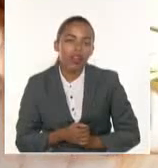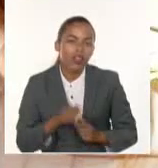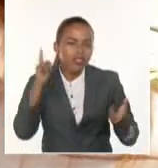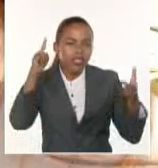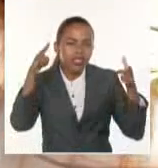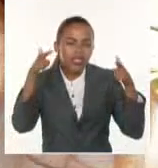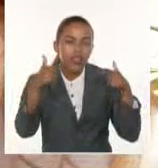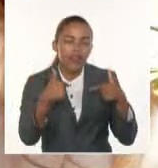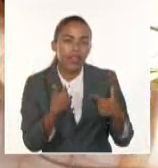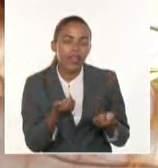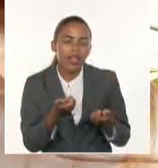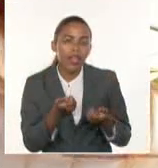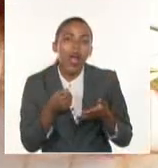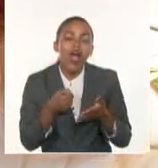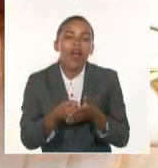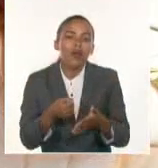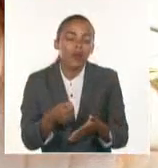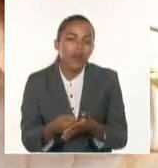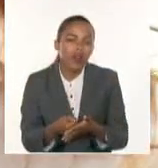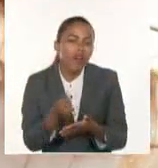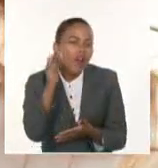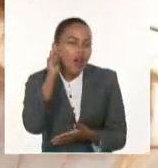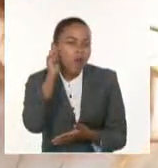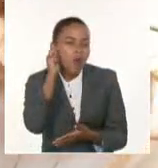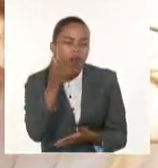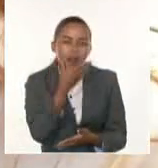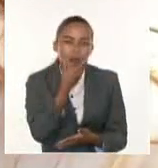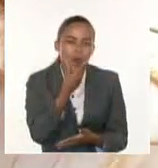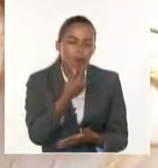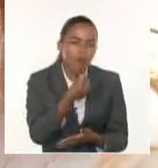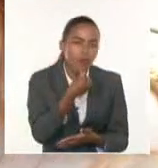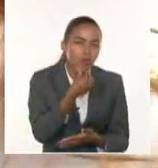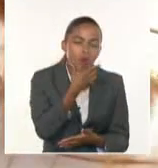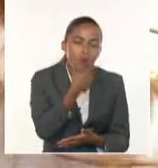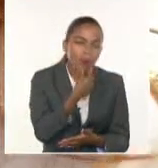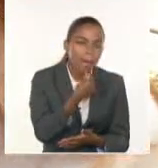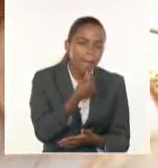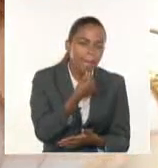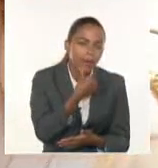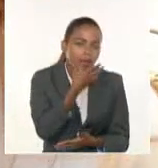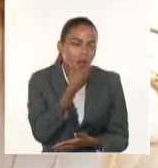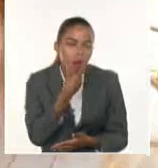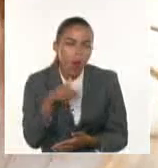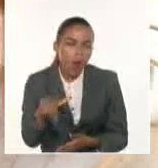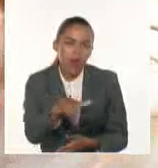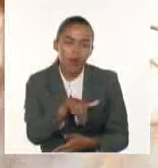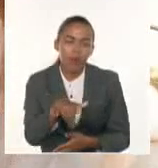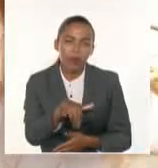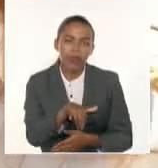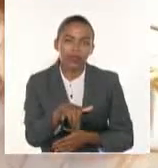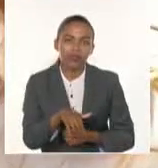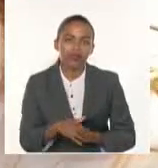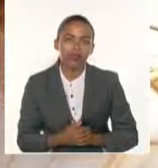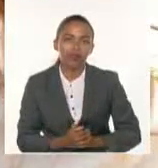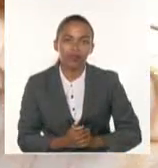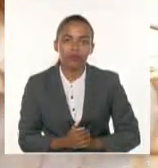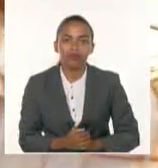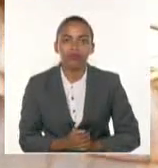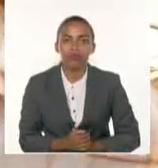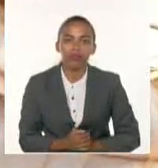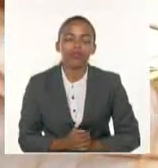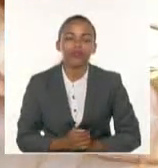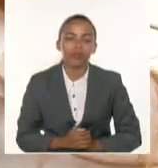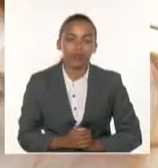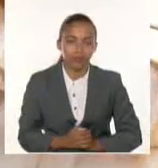la mujer joven, en la mujer adulta, en el chamo, en el negro que tanto clasificaron, al que